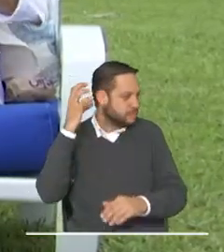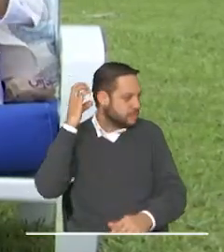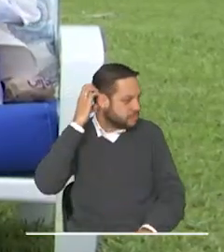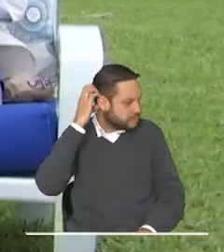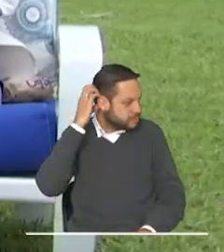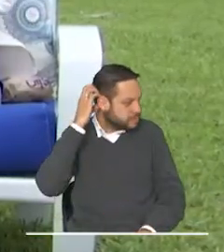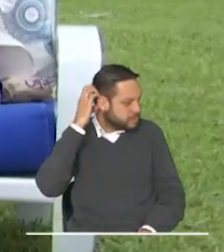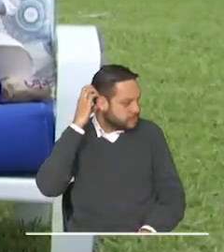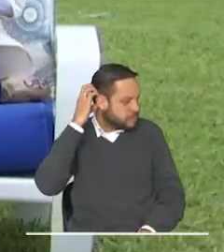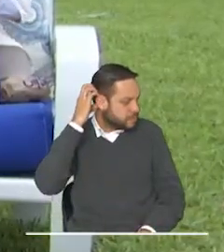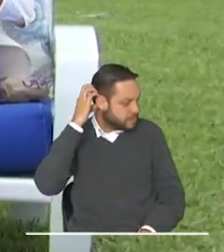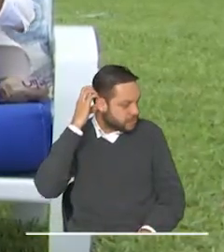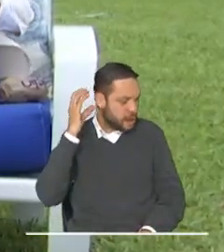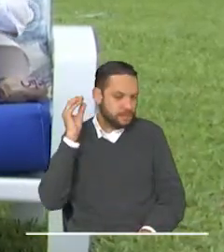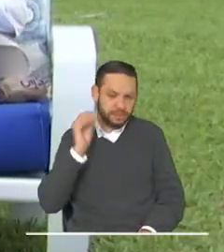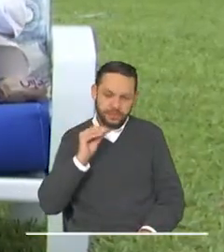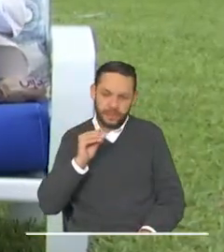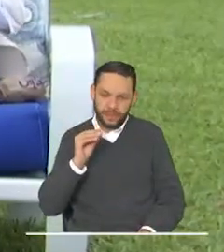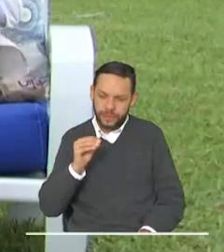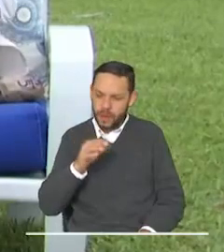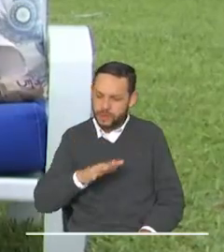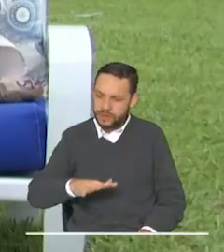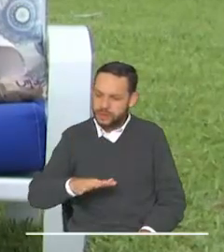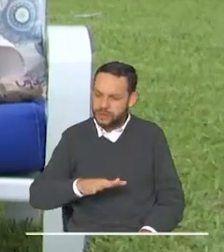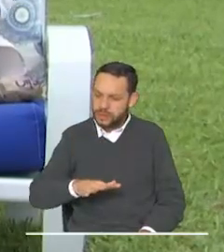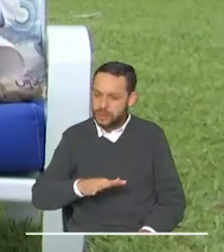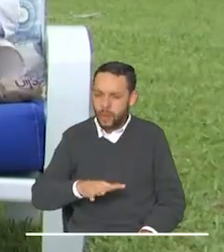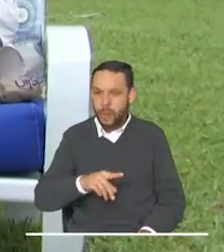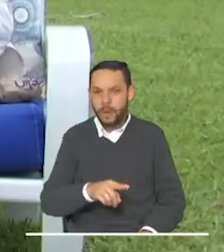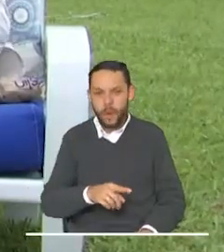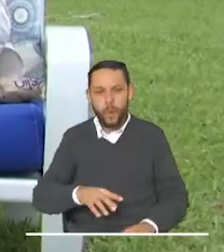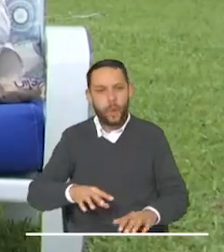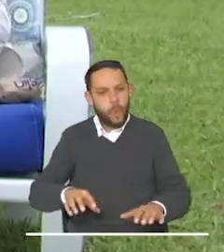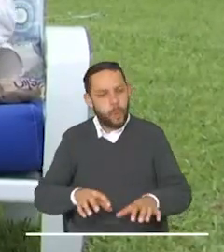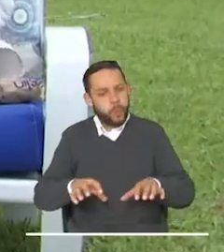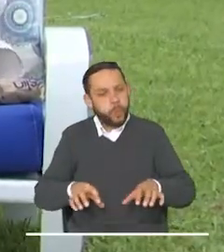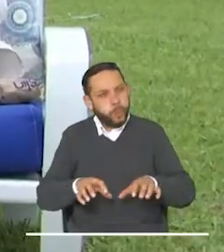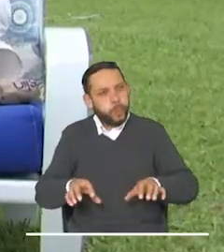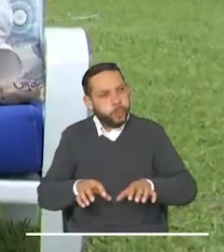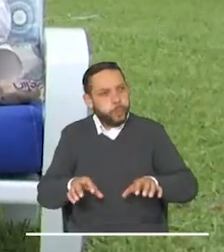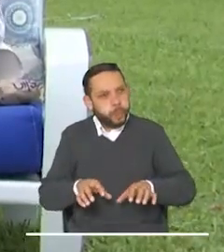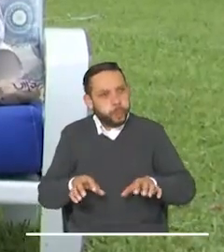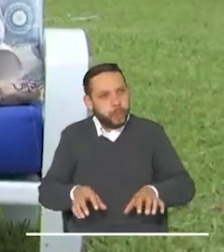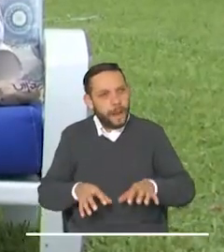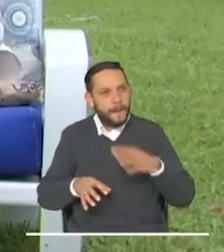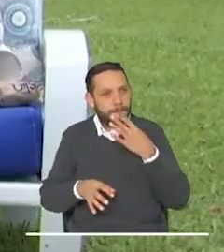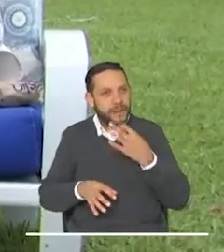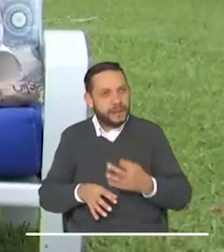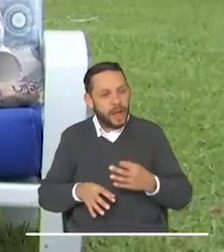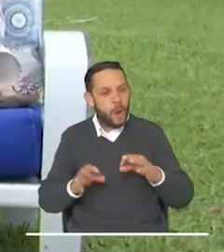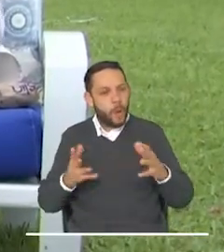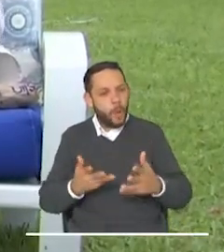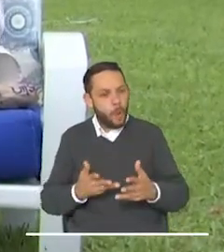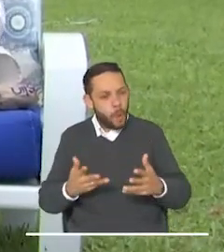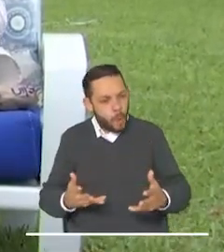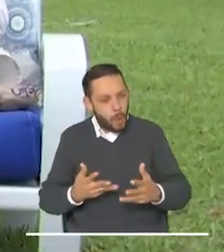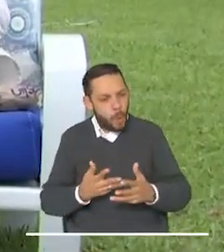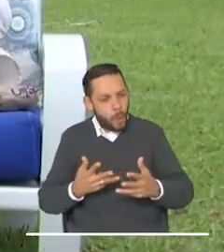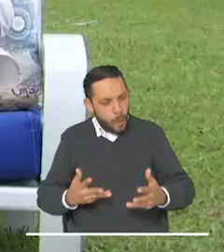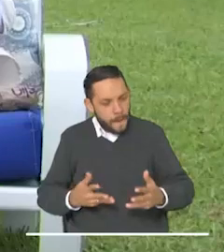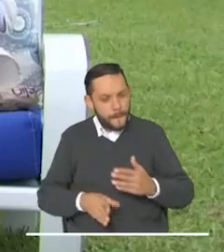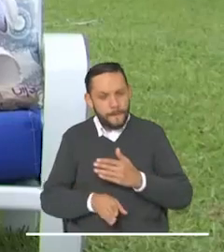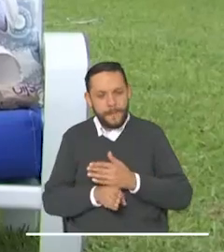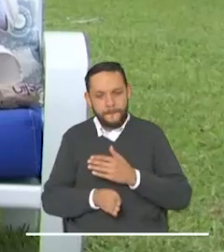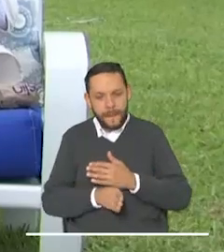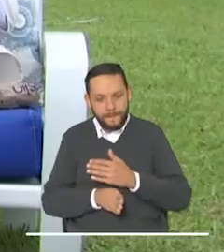muchas de las situaciones que suceden a diario de nuestros comportamientos de nuestras reacciones sigue